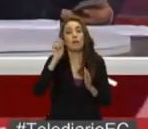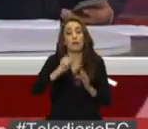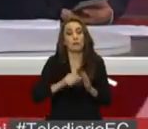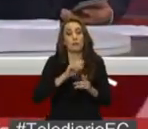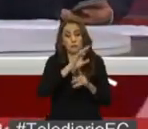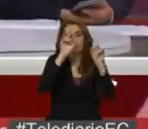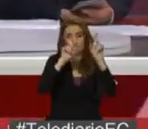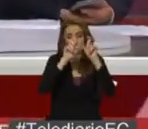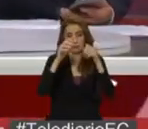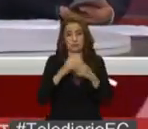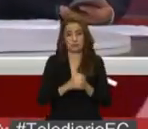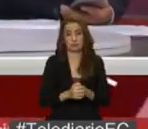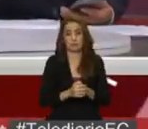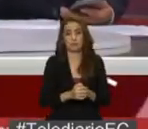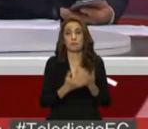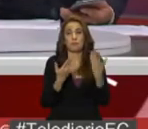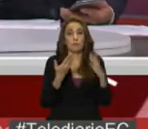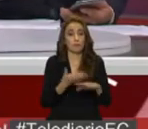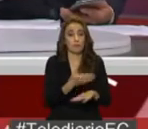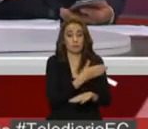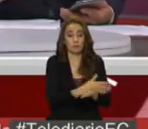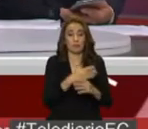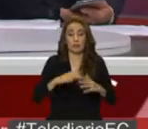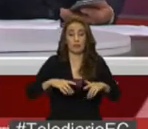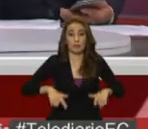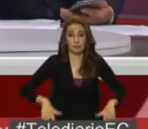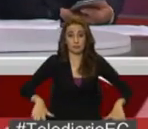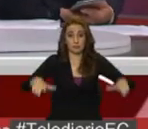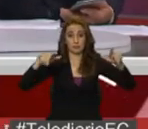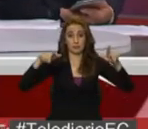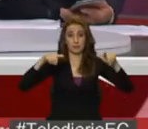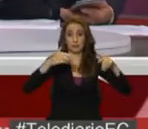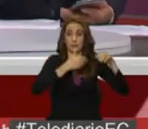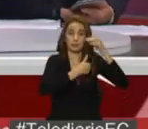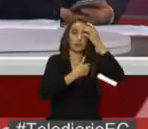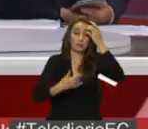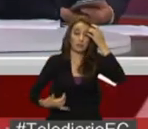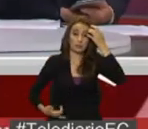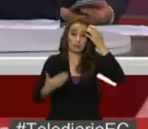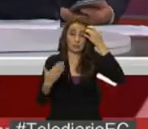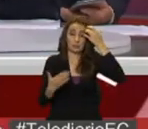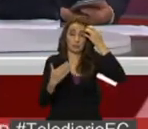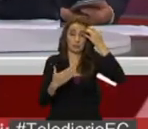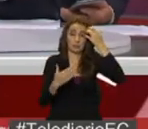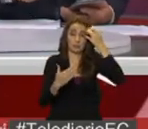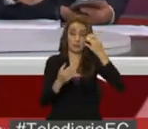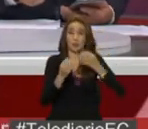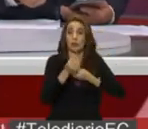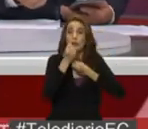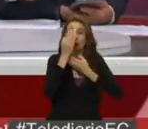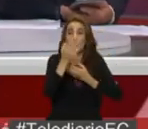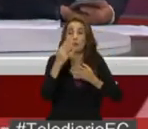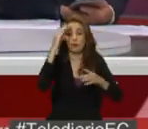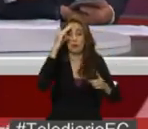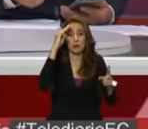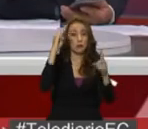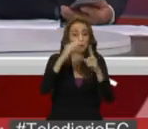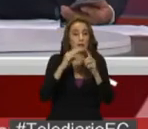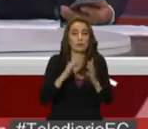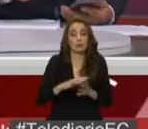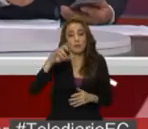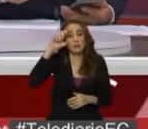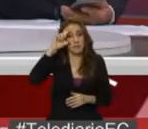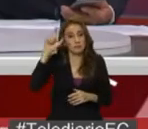judicial? Hoy, hace pocos minutos, el presidente de la República, a través de su cuenta de Twitter, informa a través de un mensaje que la Fiscalía y